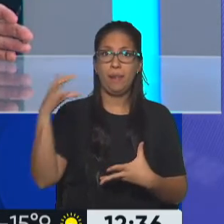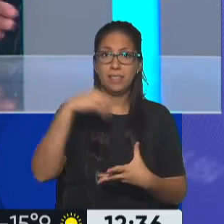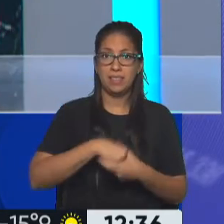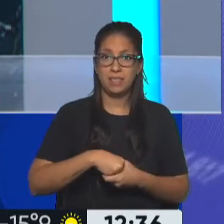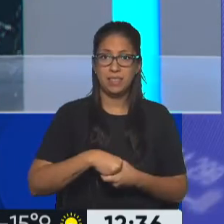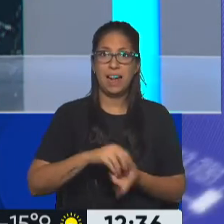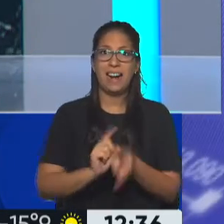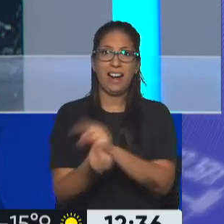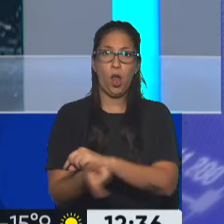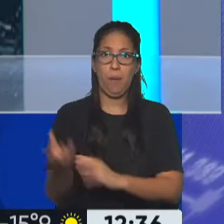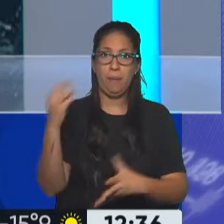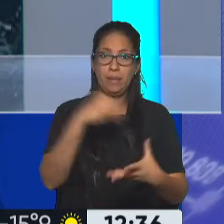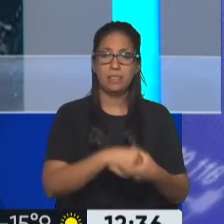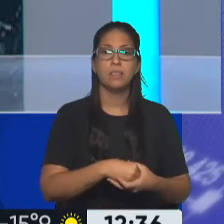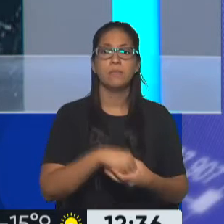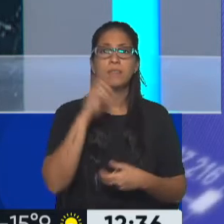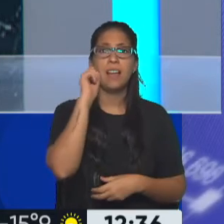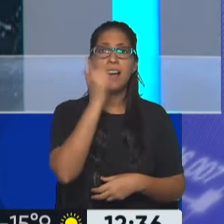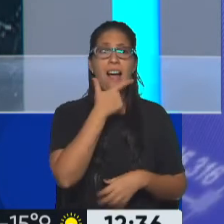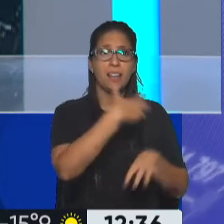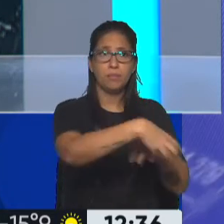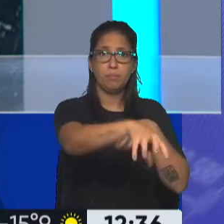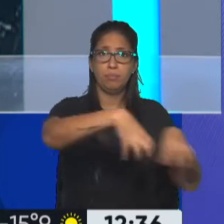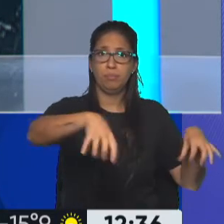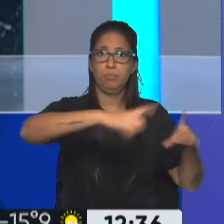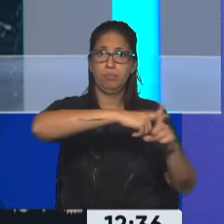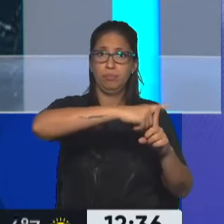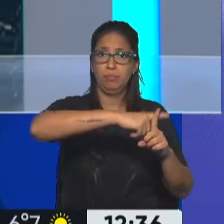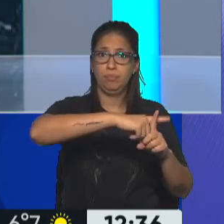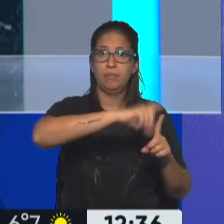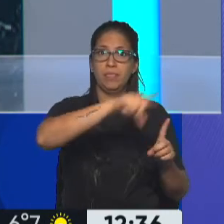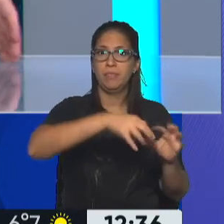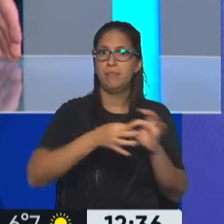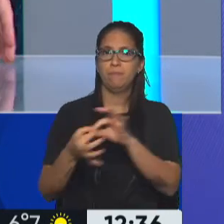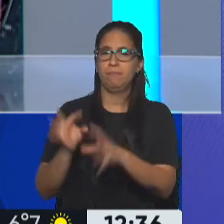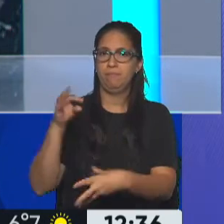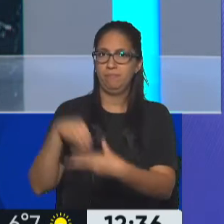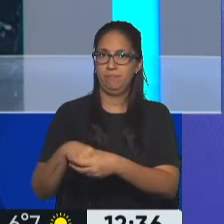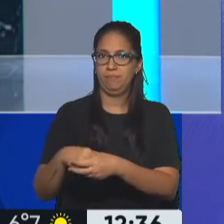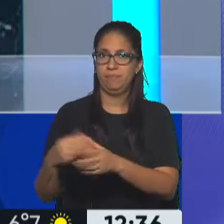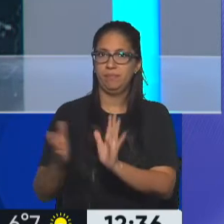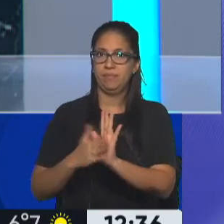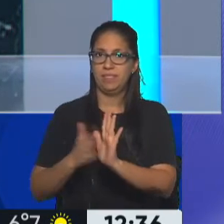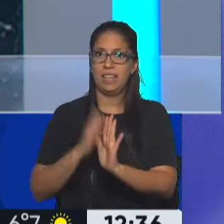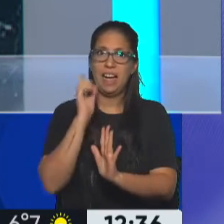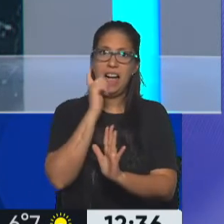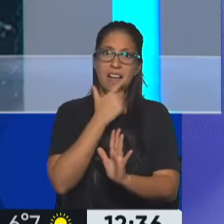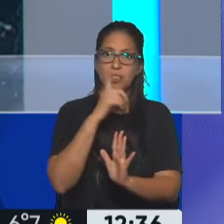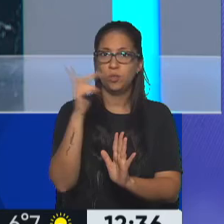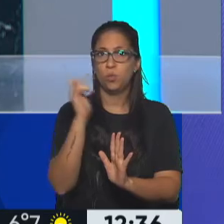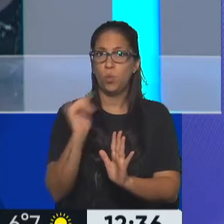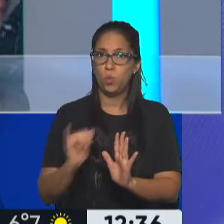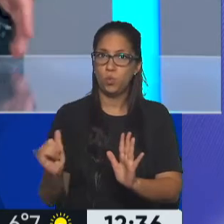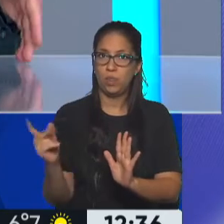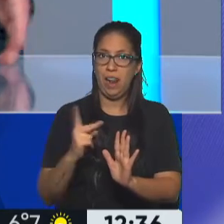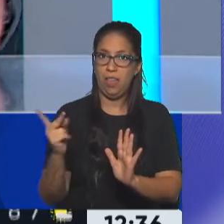el gas en las centrales térmicas es un factor de incidencia en la tarifa eléctrica. O sea, hay un acompañamiento de la tarifa